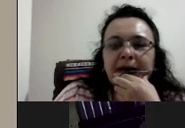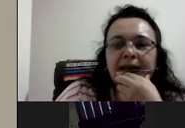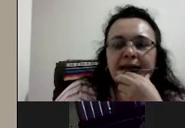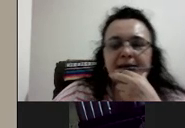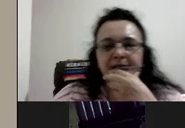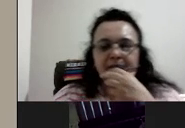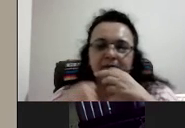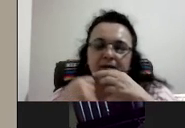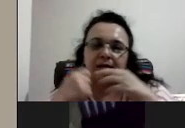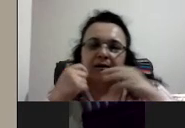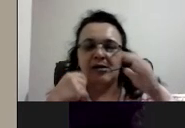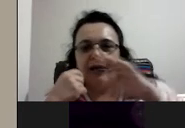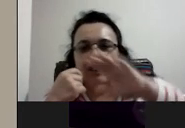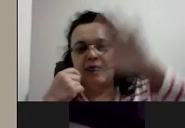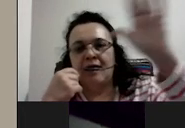Aquí,